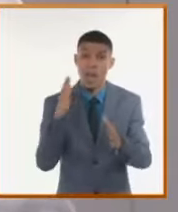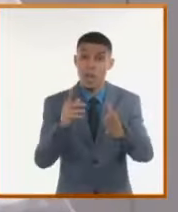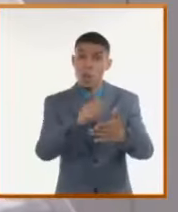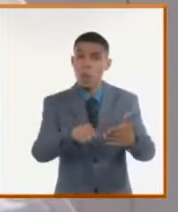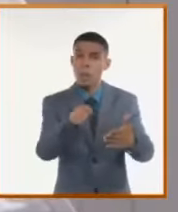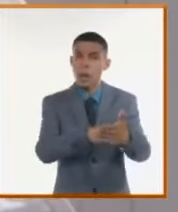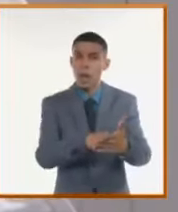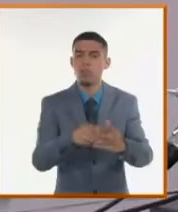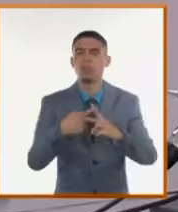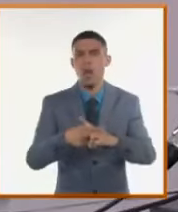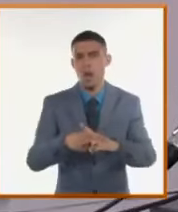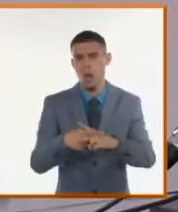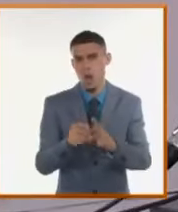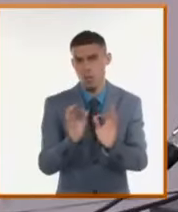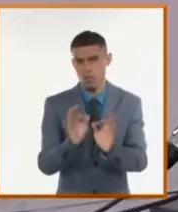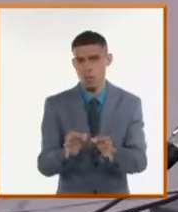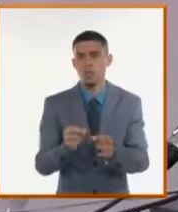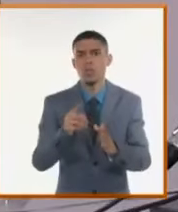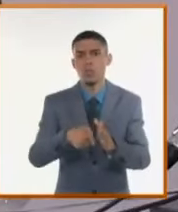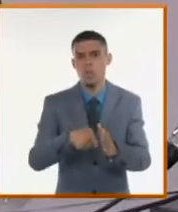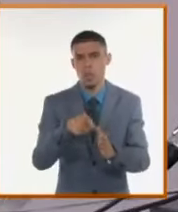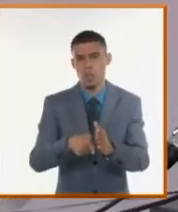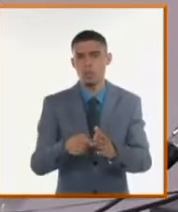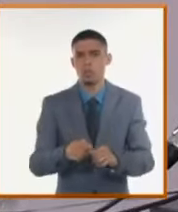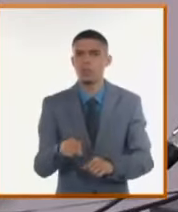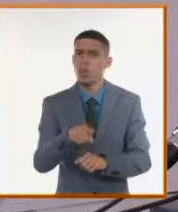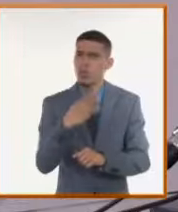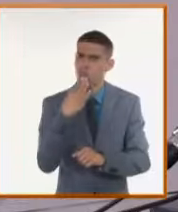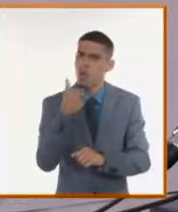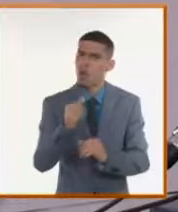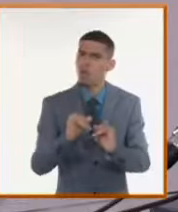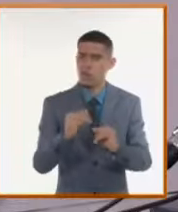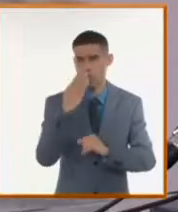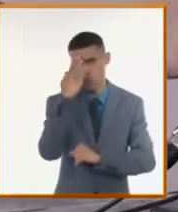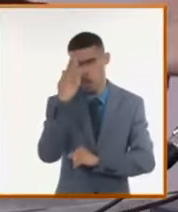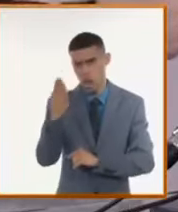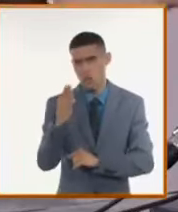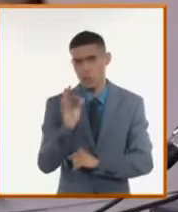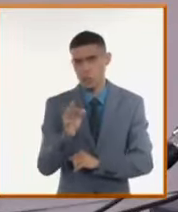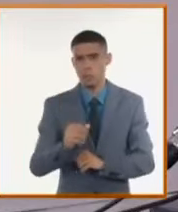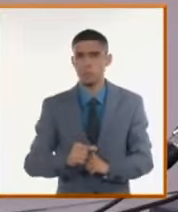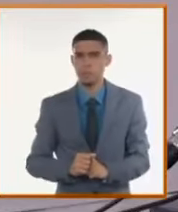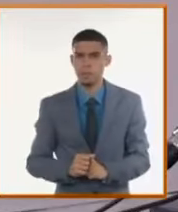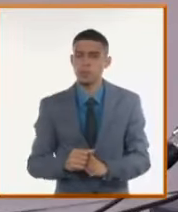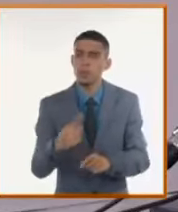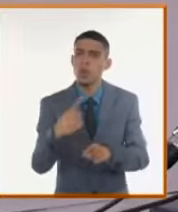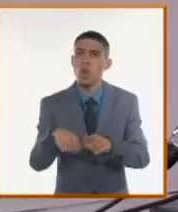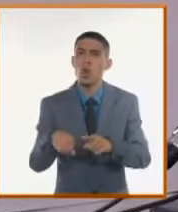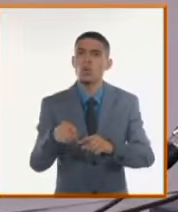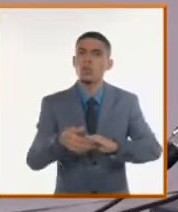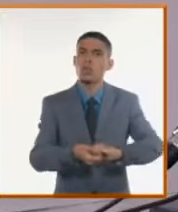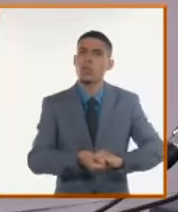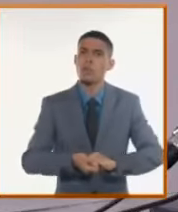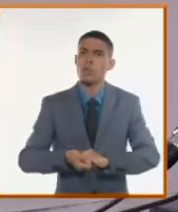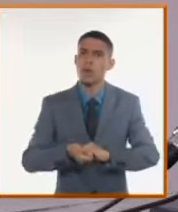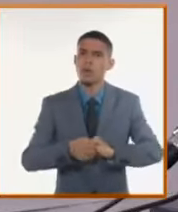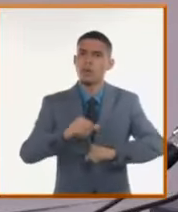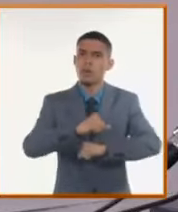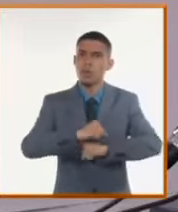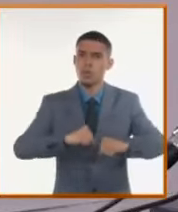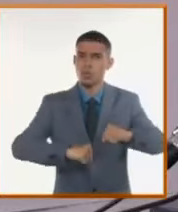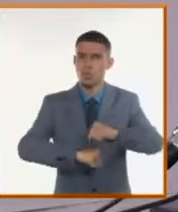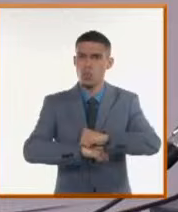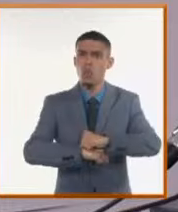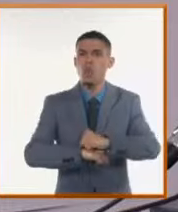restablecer el mismo Bueno una una buena una buena información gracias Rubén Bueno jusley de la infraestructura se se se